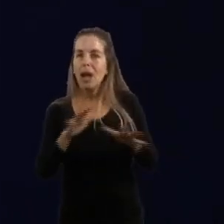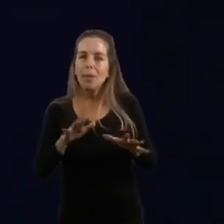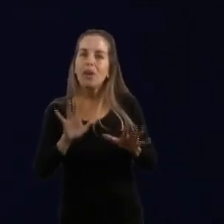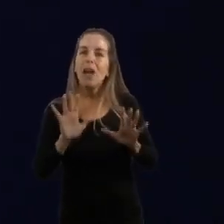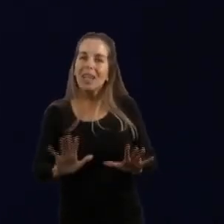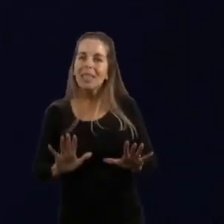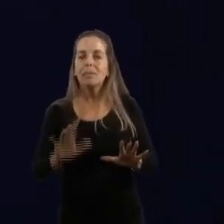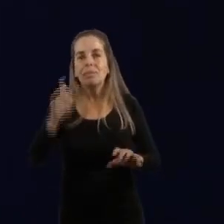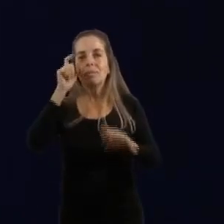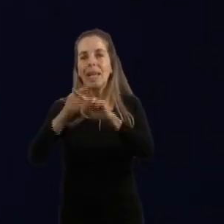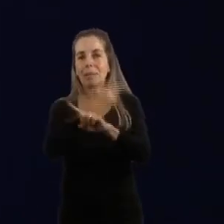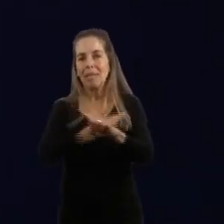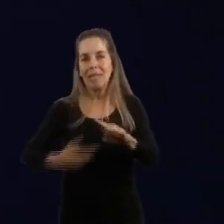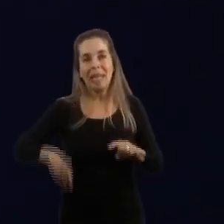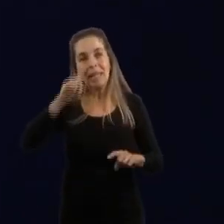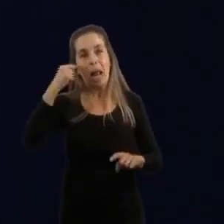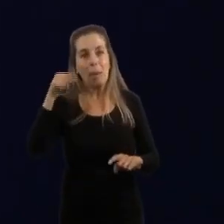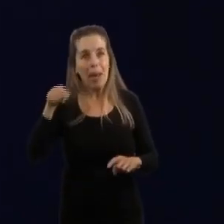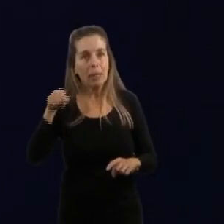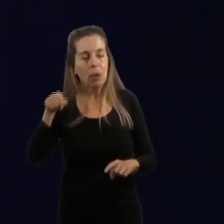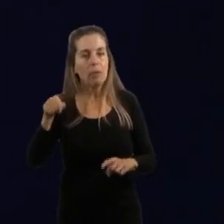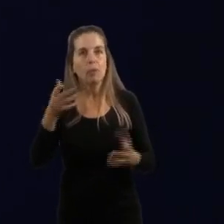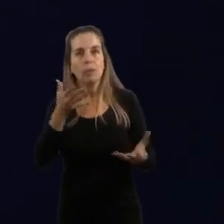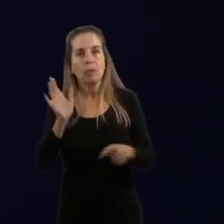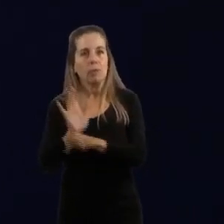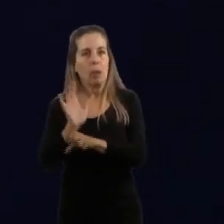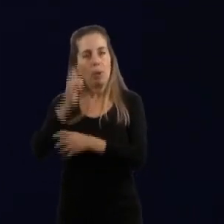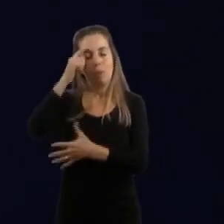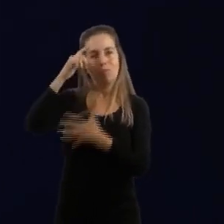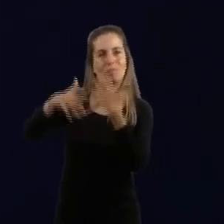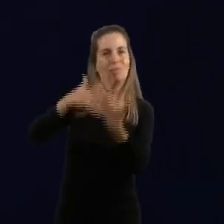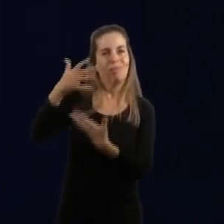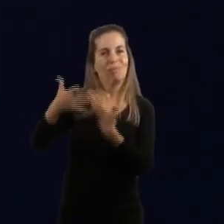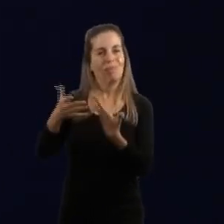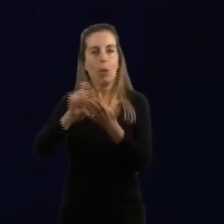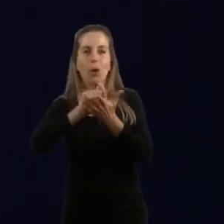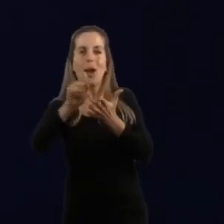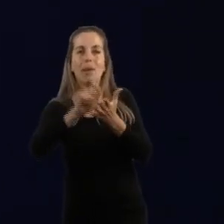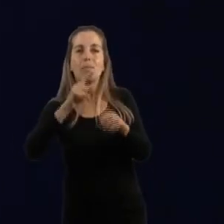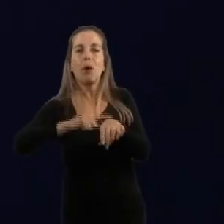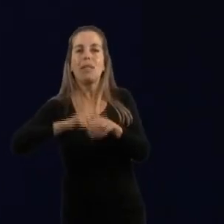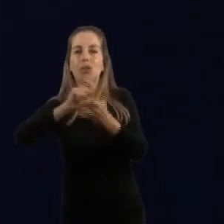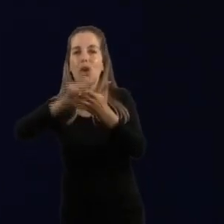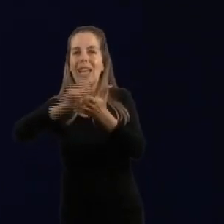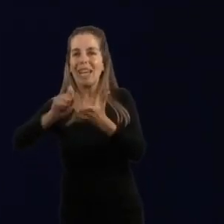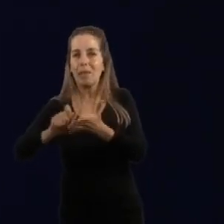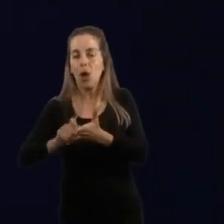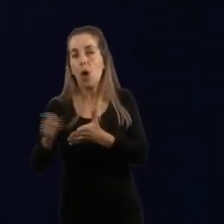el expresidente tuvo algún dejo de confusión cuando se lo